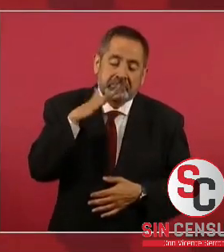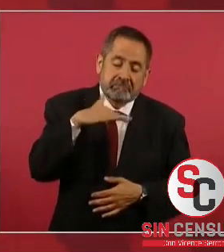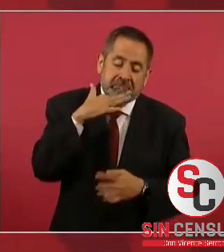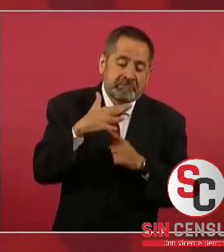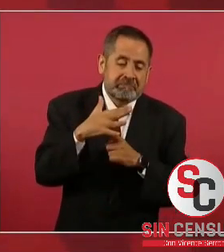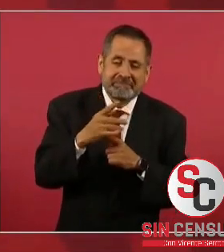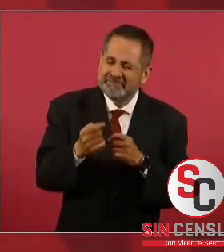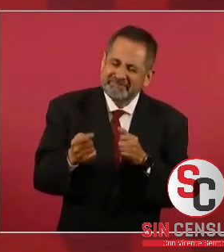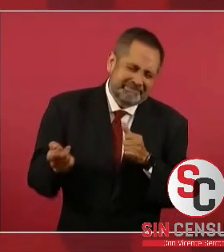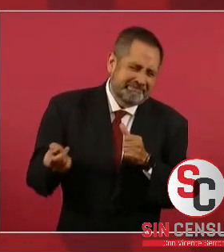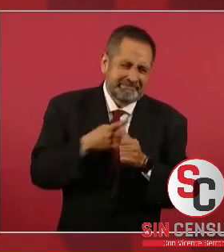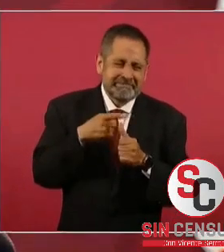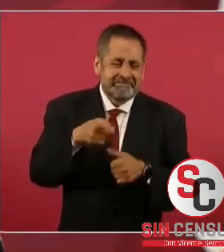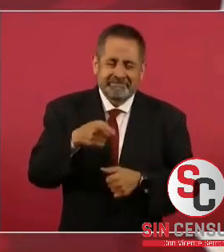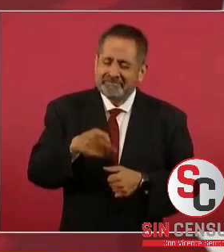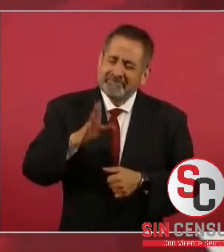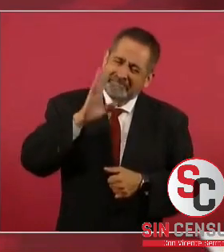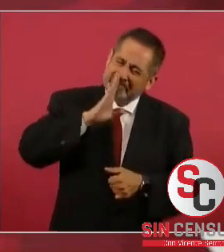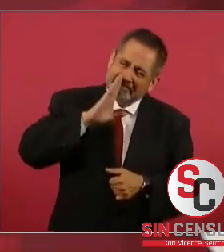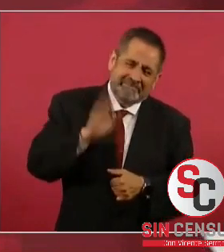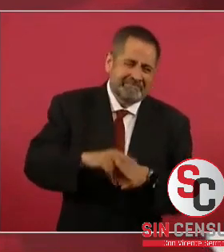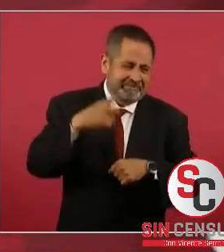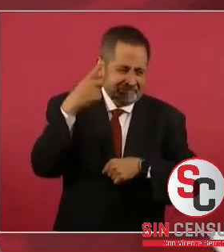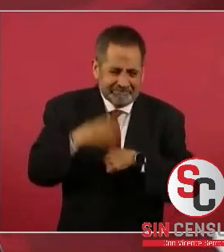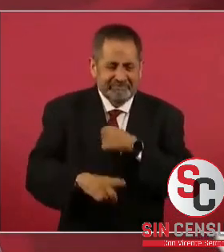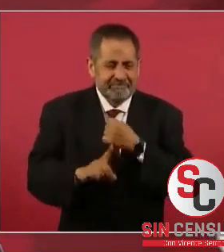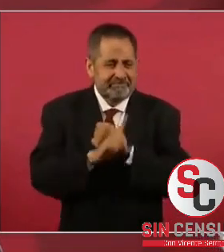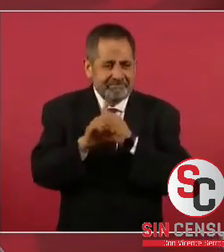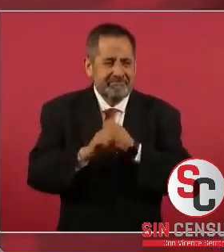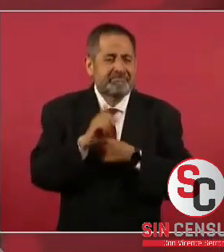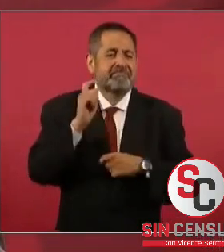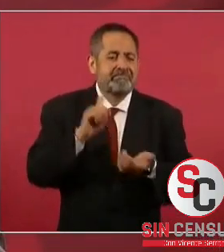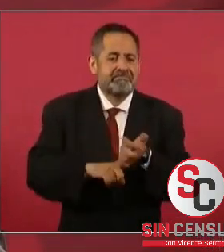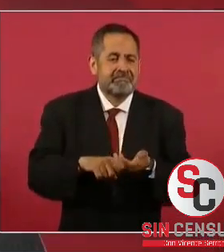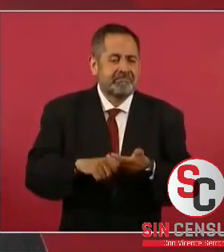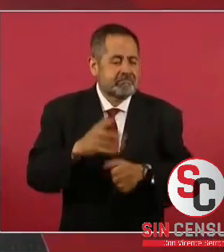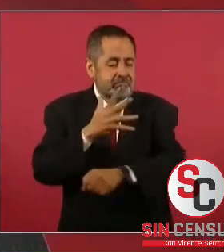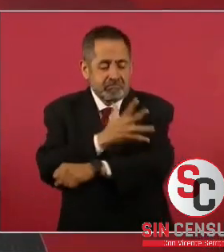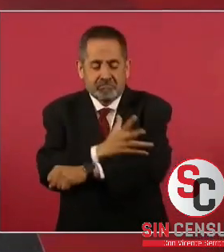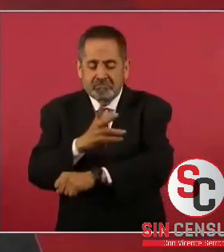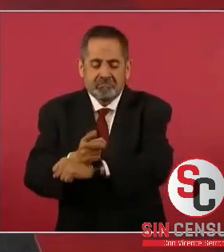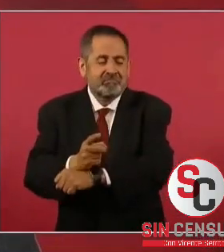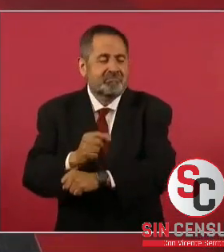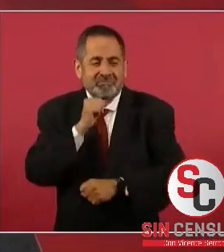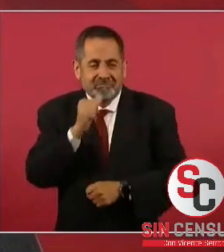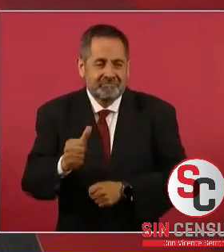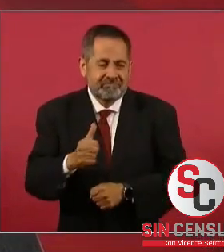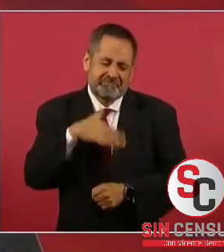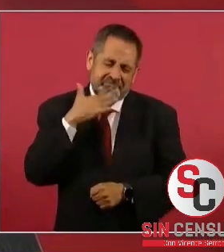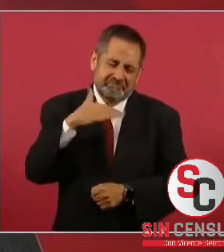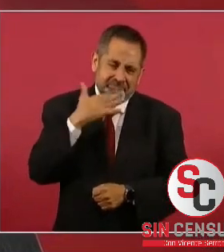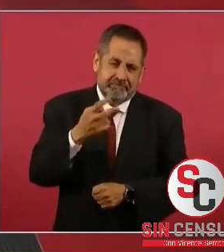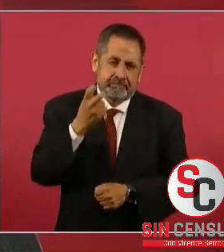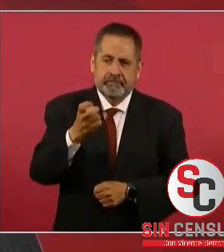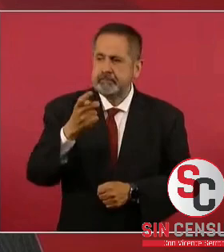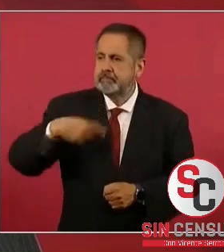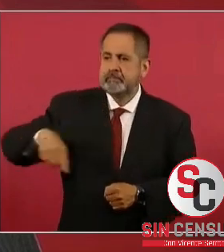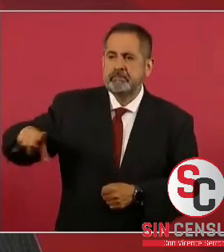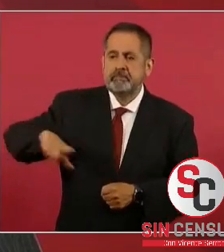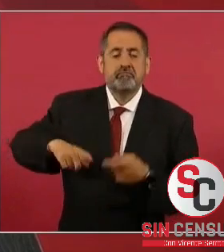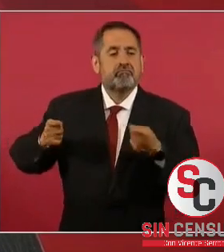Nada, nada ha dañado más al país que la deshonestidad de los